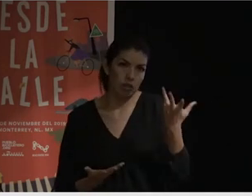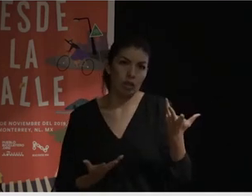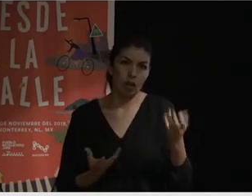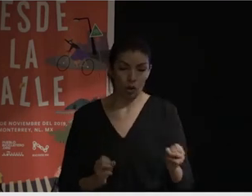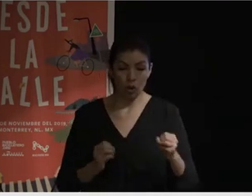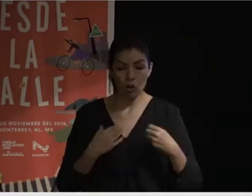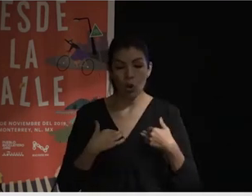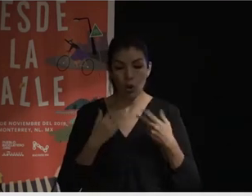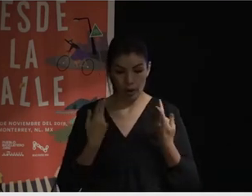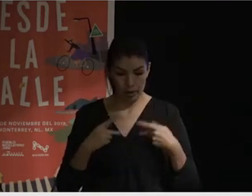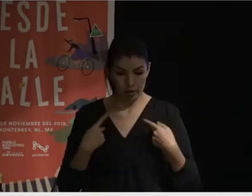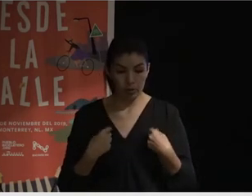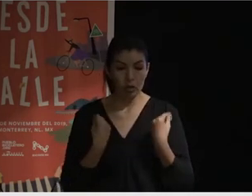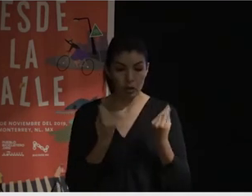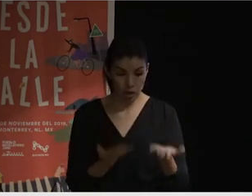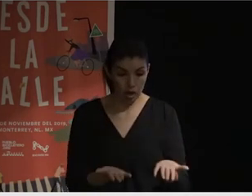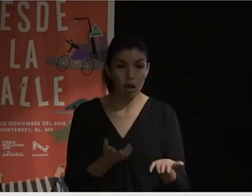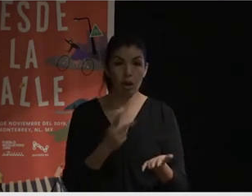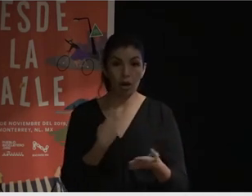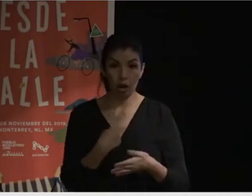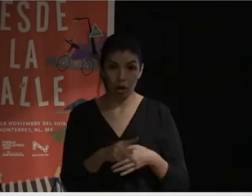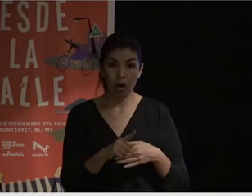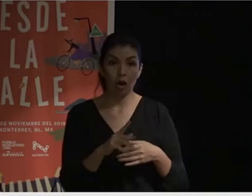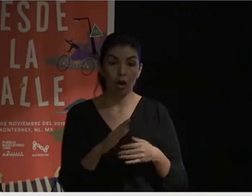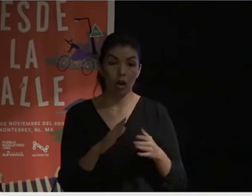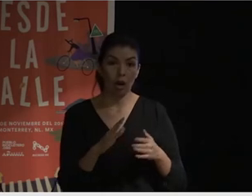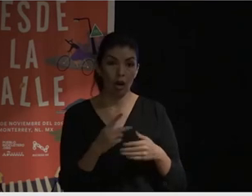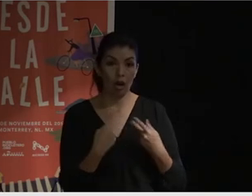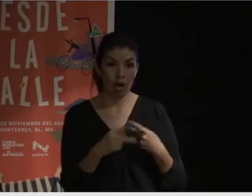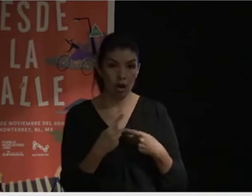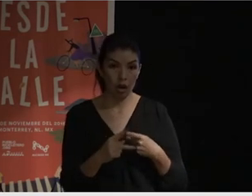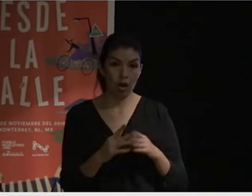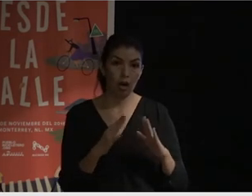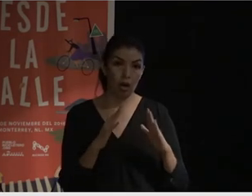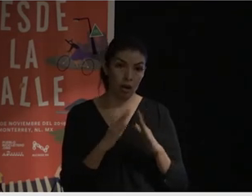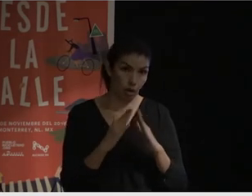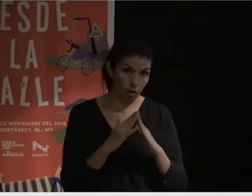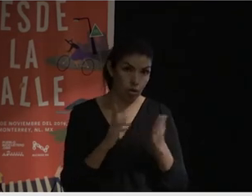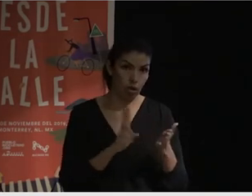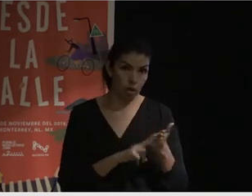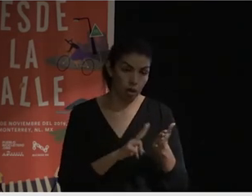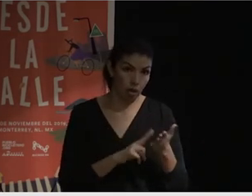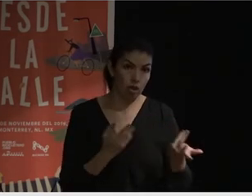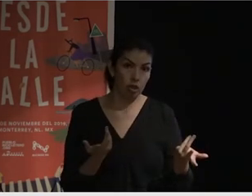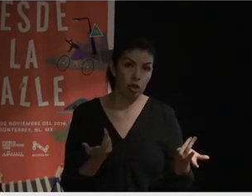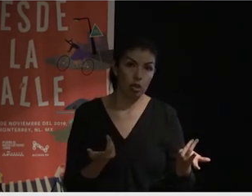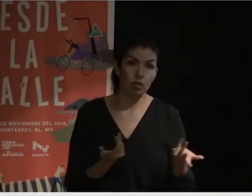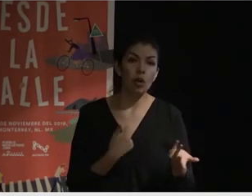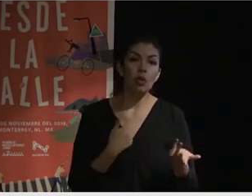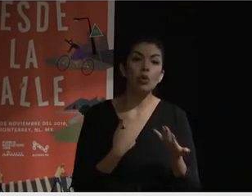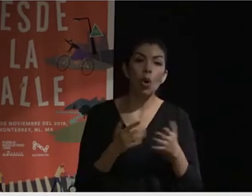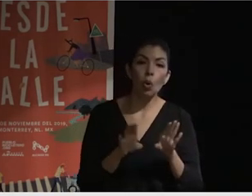uso, ¿no? Porque lo tenemos completamente perdido en la agenda, ¿no? No es un tema ni siquiera, ¿no? Nada más es, como lo